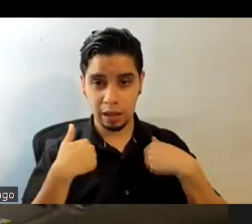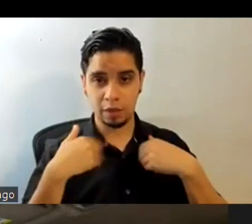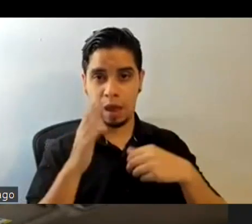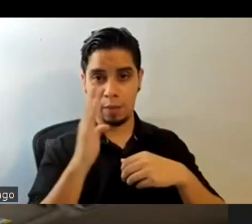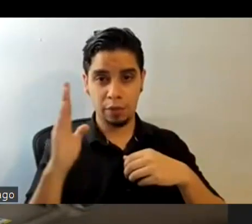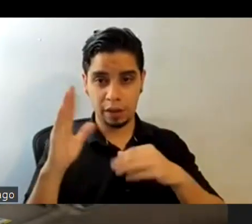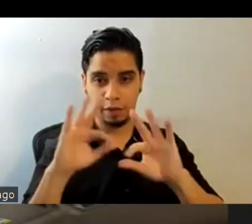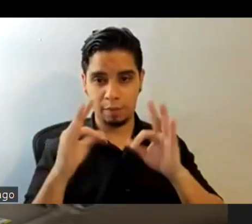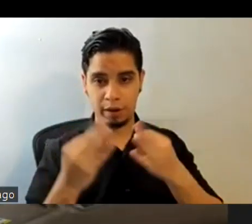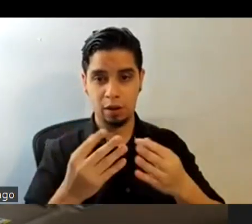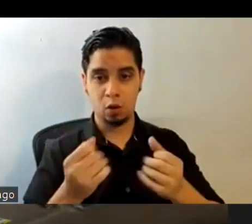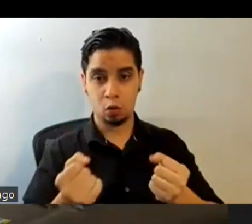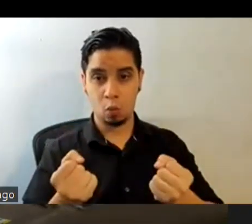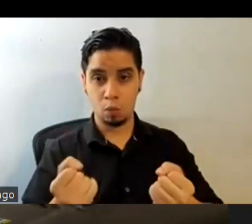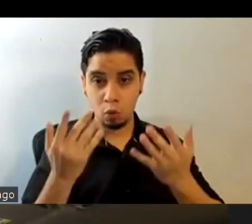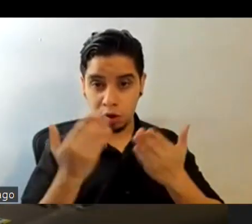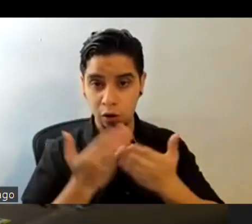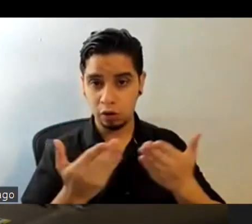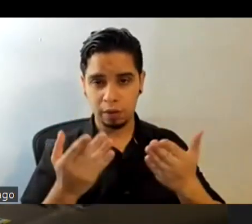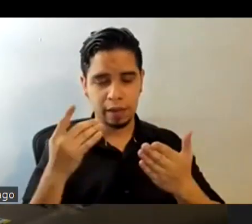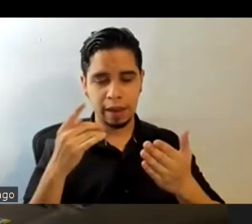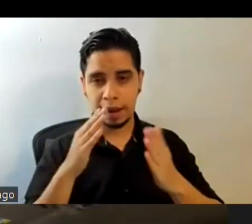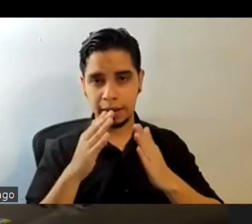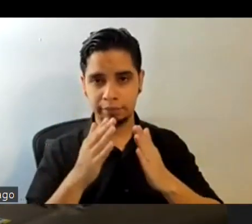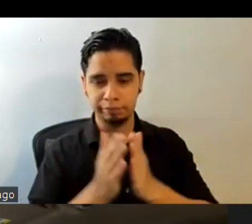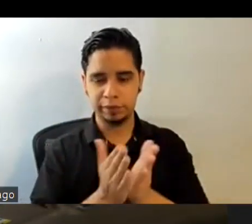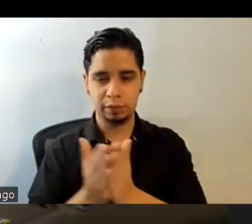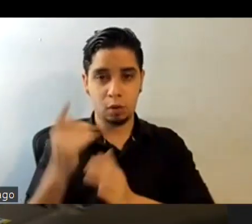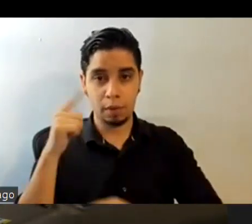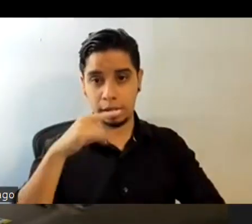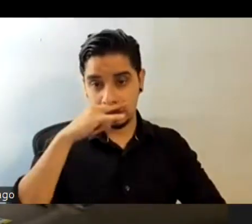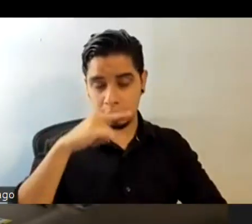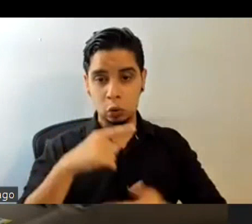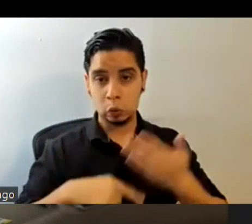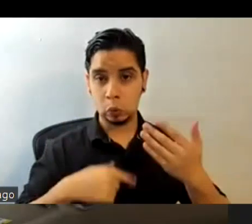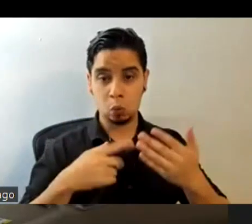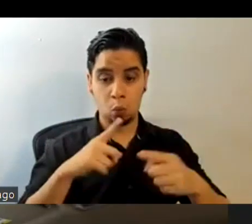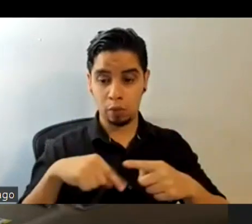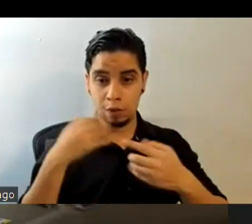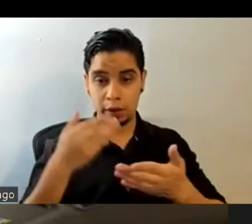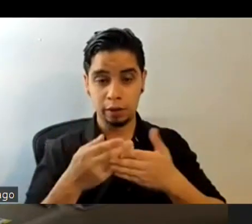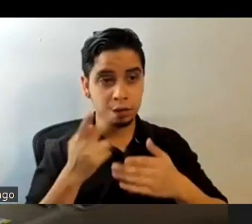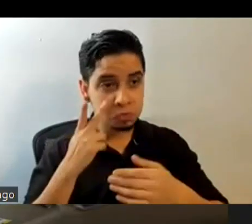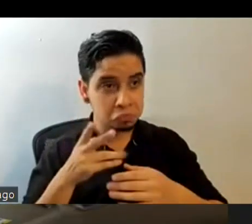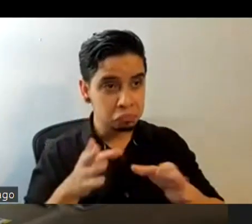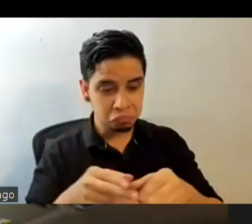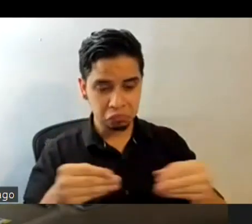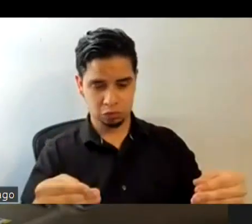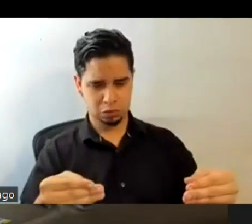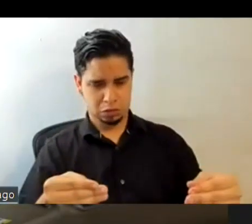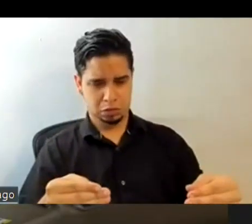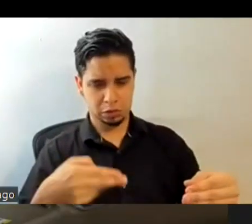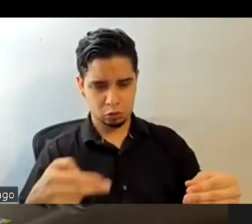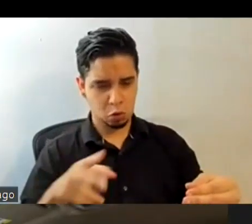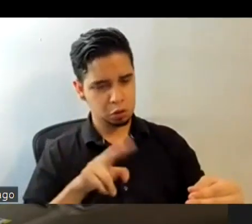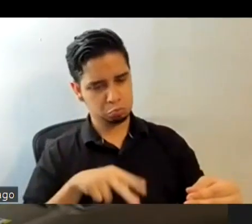gran colección de libros para niños. Y allí cuando yo fui, yo no sabía ni qué libro escoger. Y empecé a escoger libros como de historia,